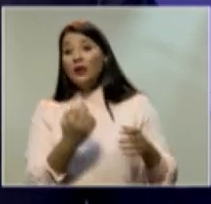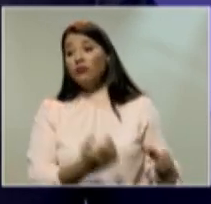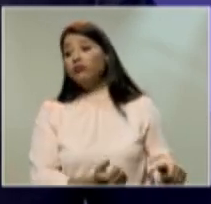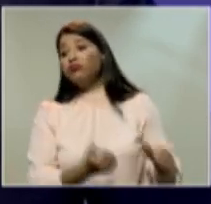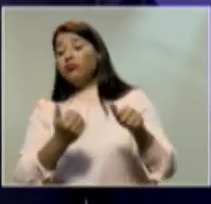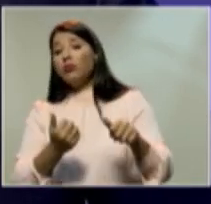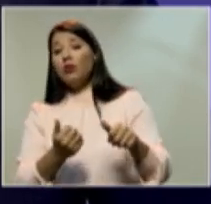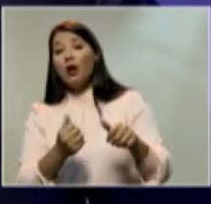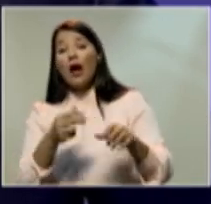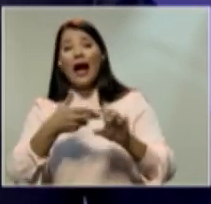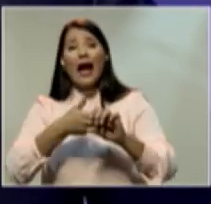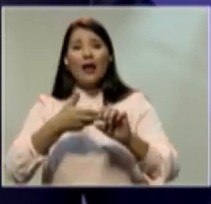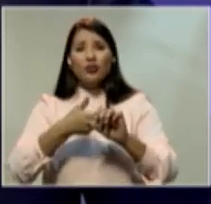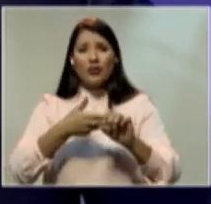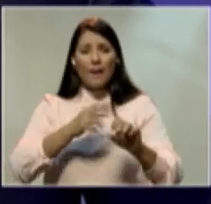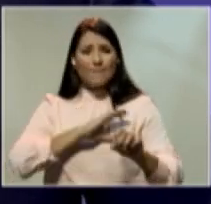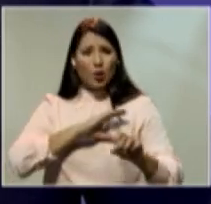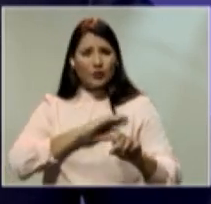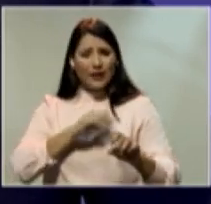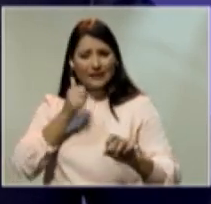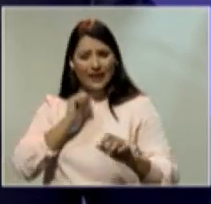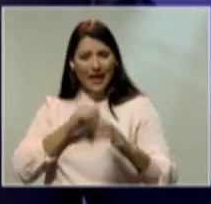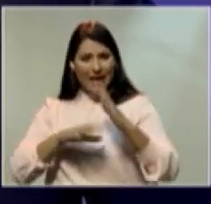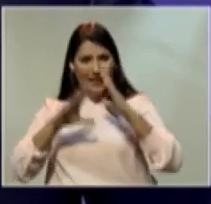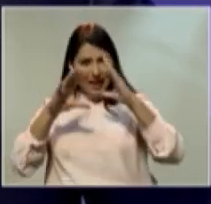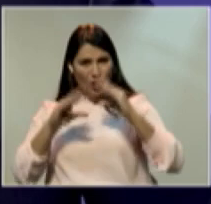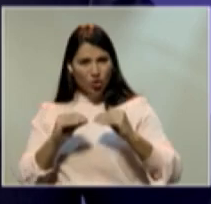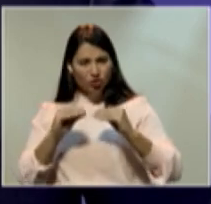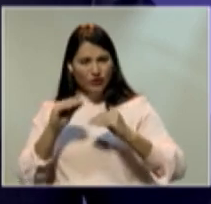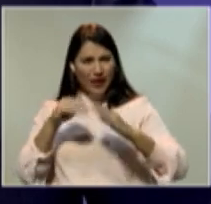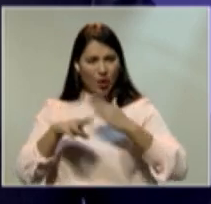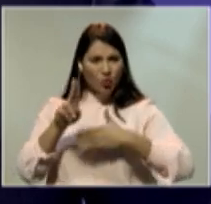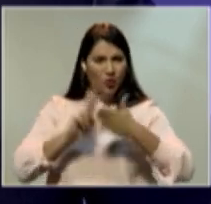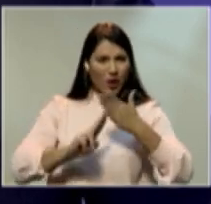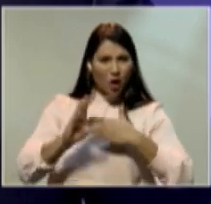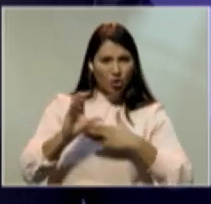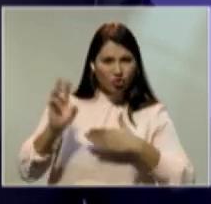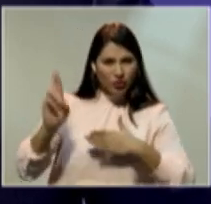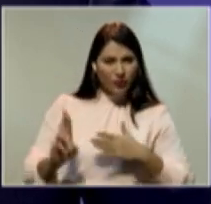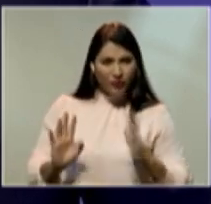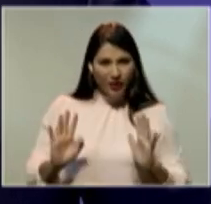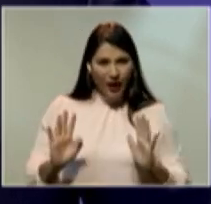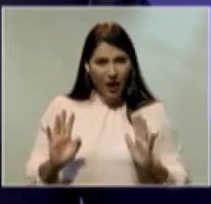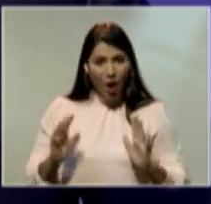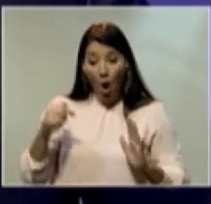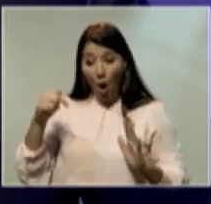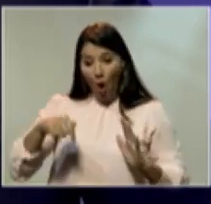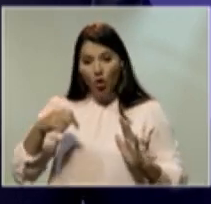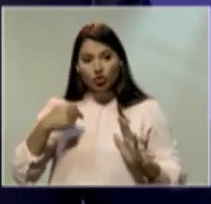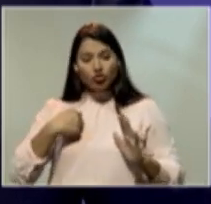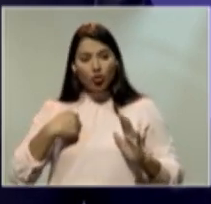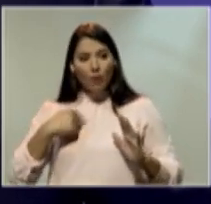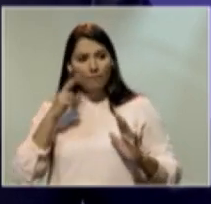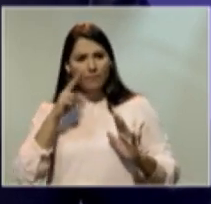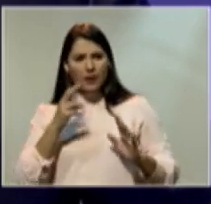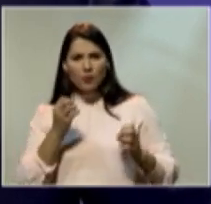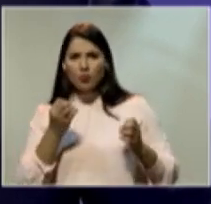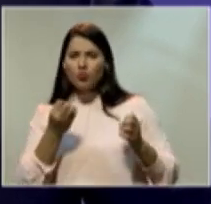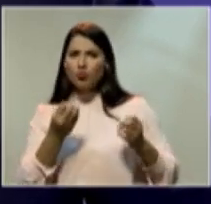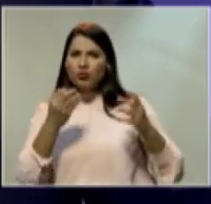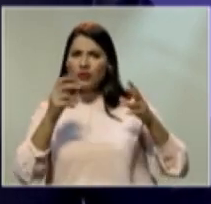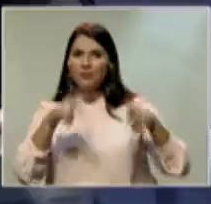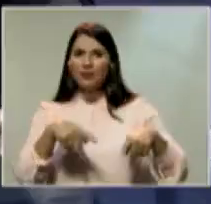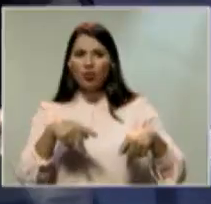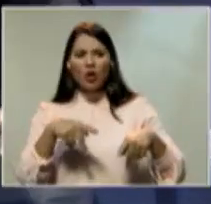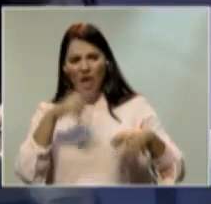rociaron gasolina al policía anoche en las inmediaciones de la Universidad de Costa Rica, hoy yo veía que mucha gente lo daba por zanjado sobre la base del